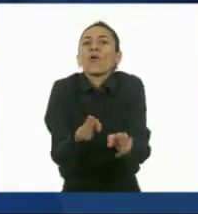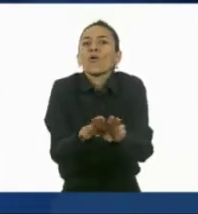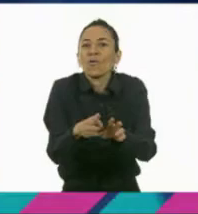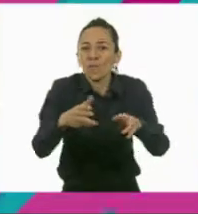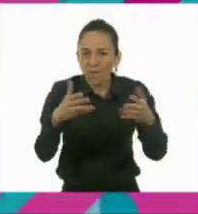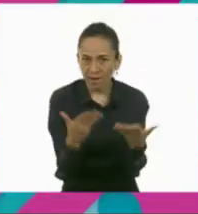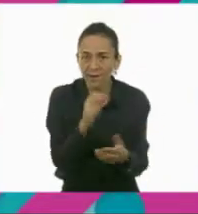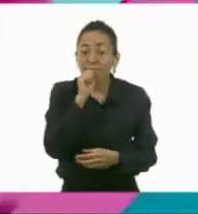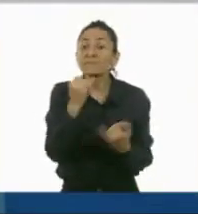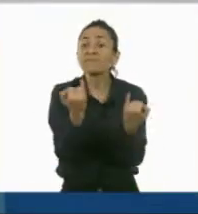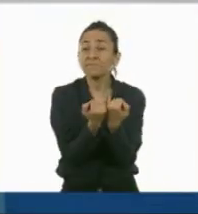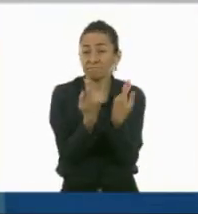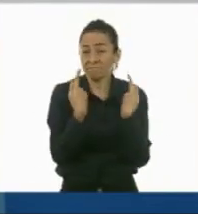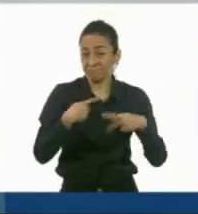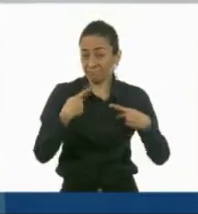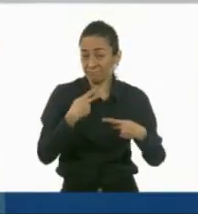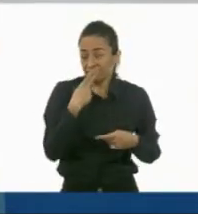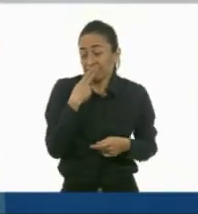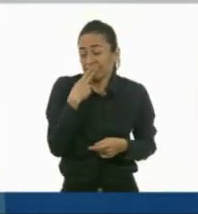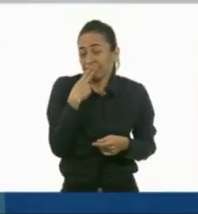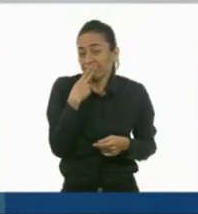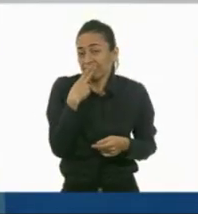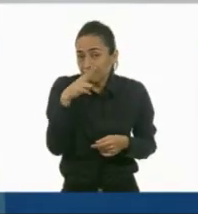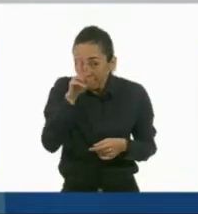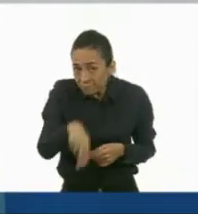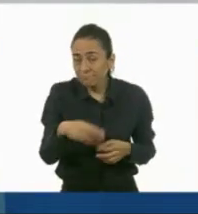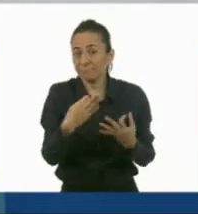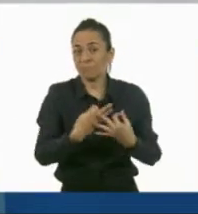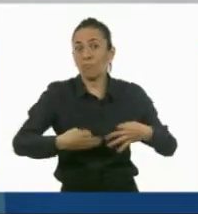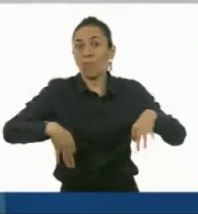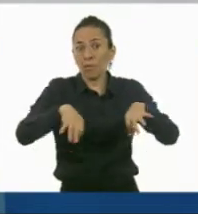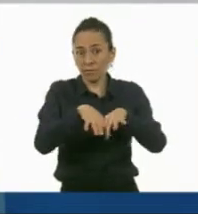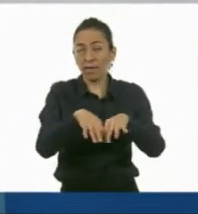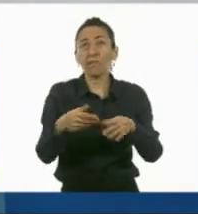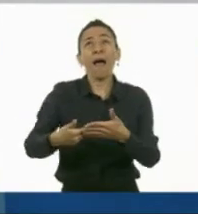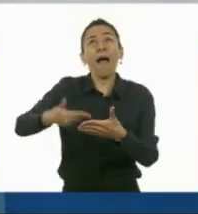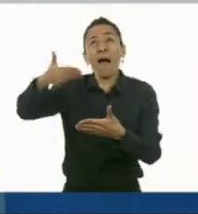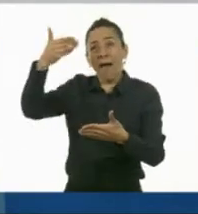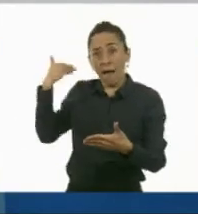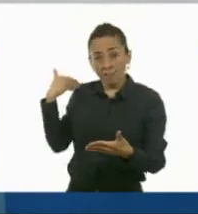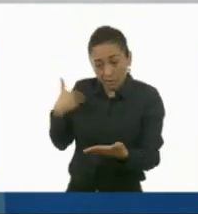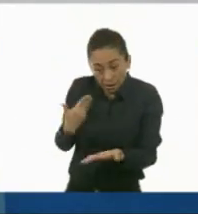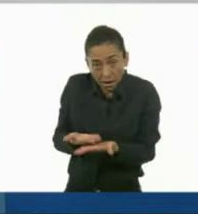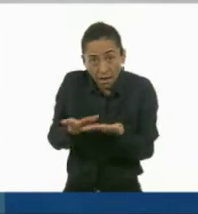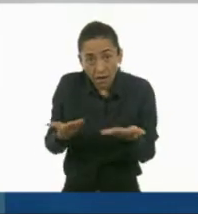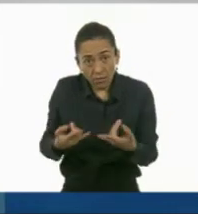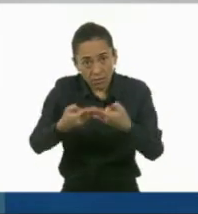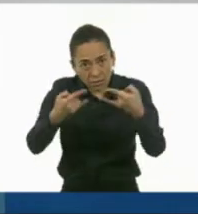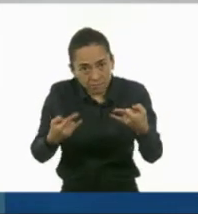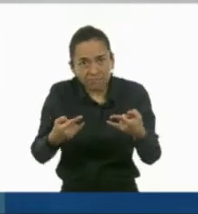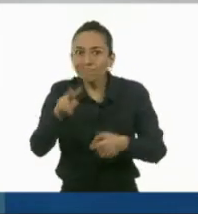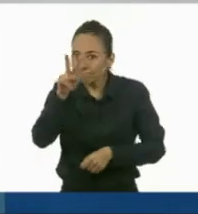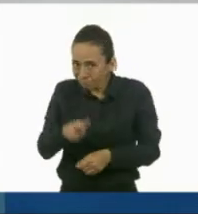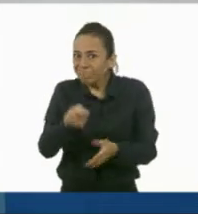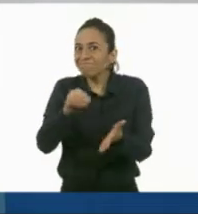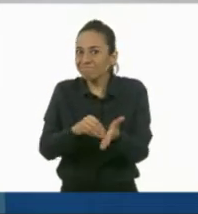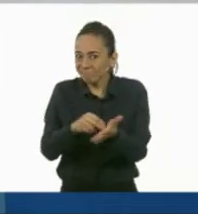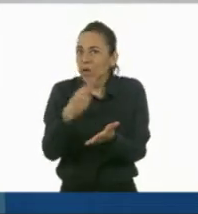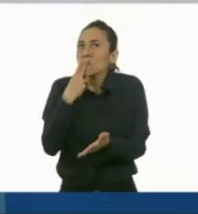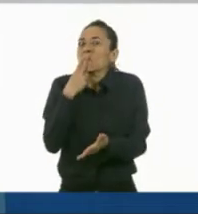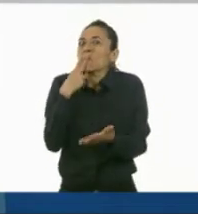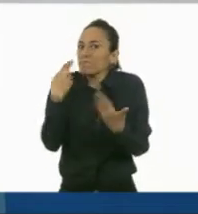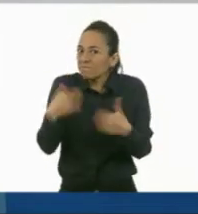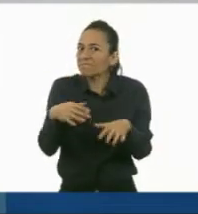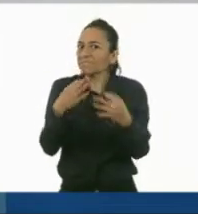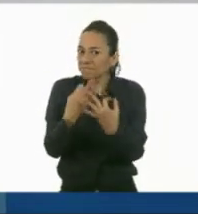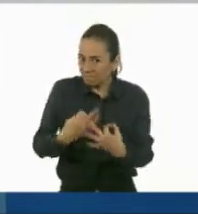sido importantes y que han marcado la historia hasta el día de hoy. Y entonces ahora yo les invito a que ustedes, cuando